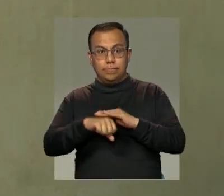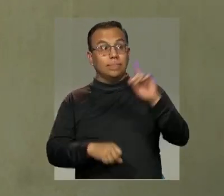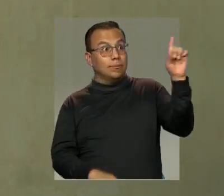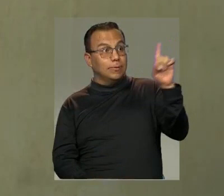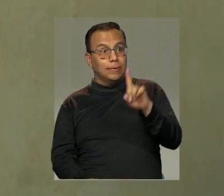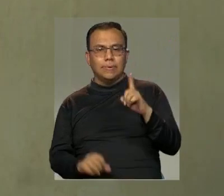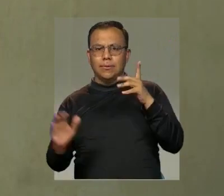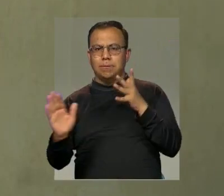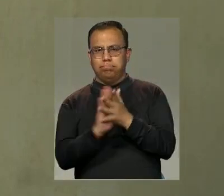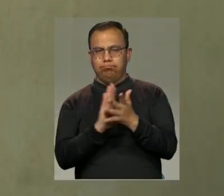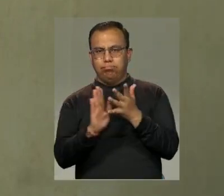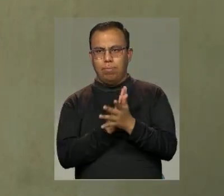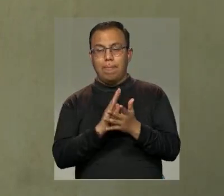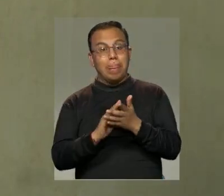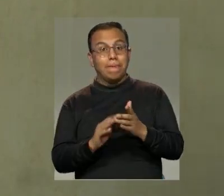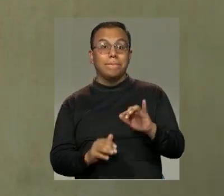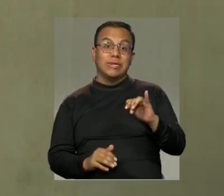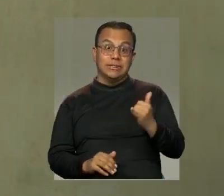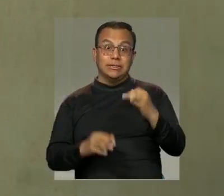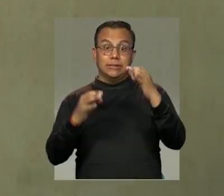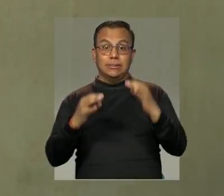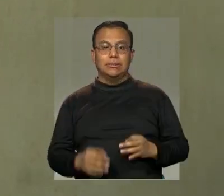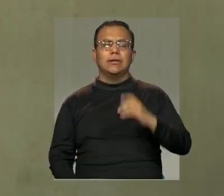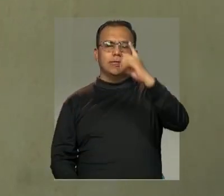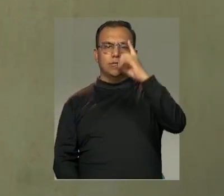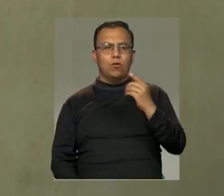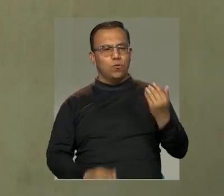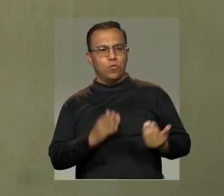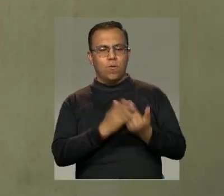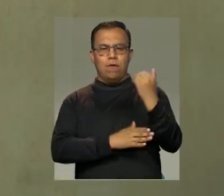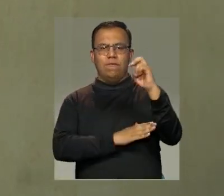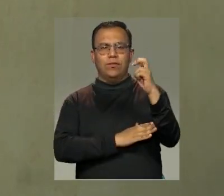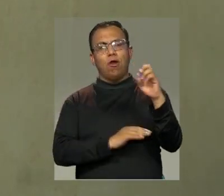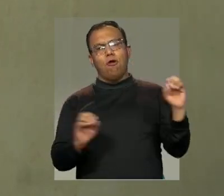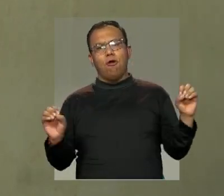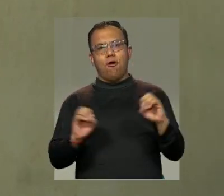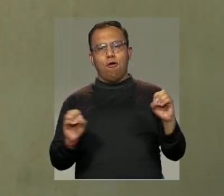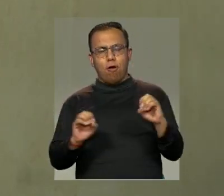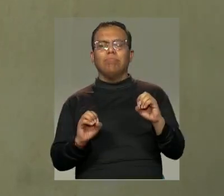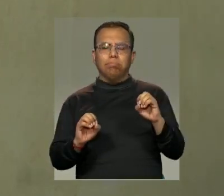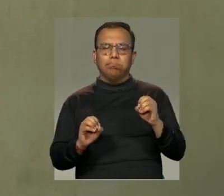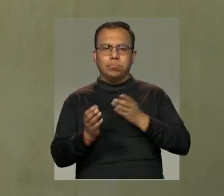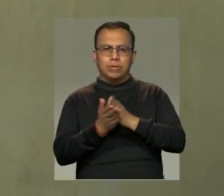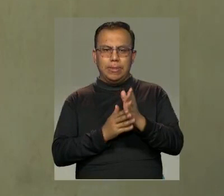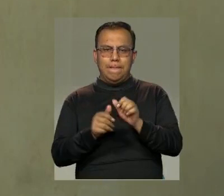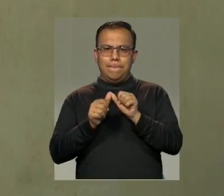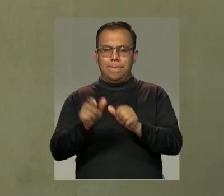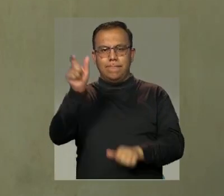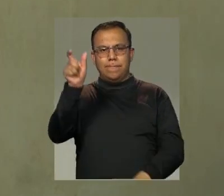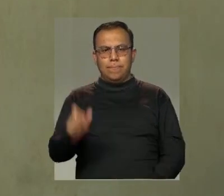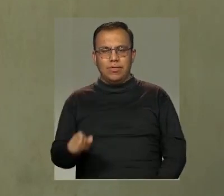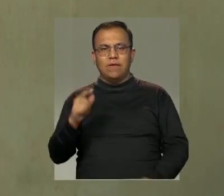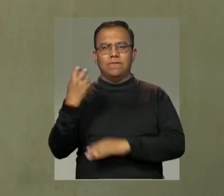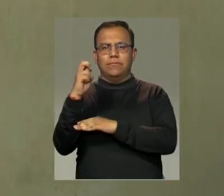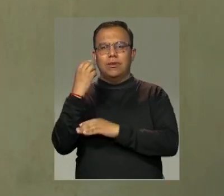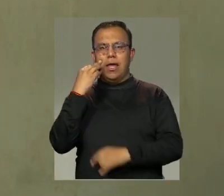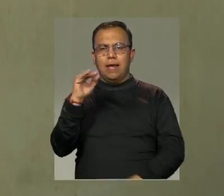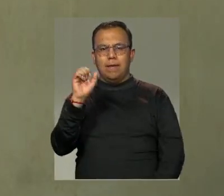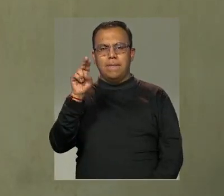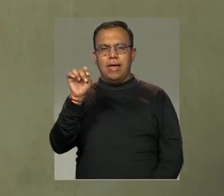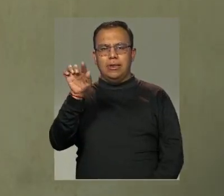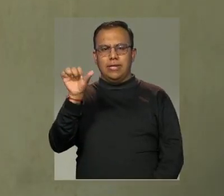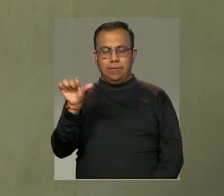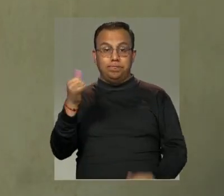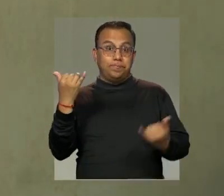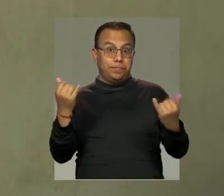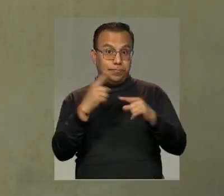las declaraciones si hubo elección de la nueva fiscal o todavía sigue como interino la fiscal Marta Mancera.